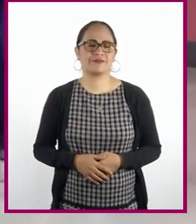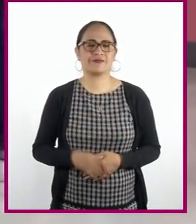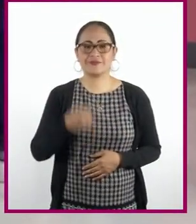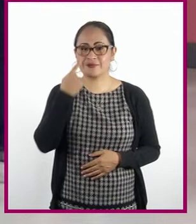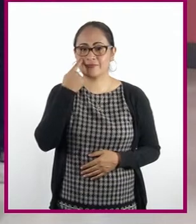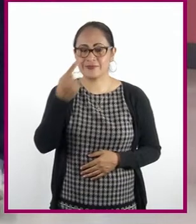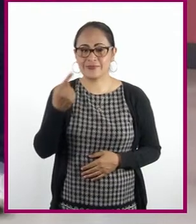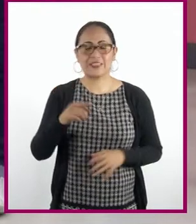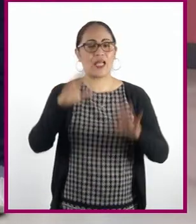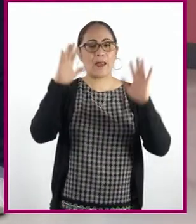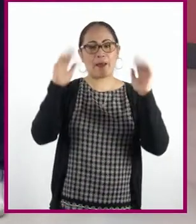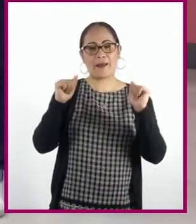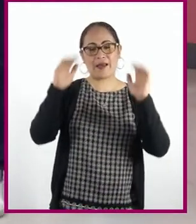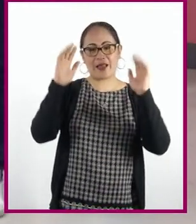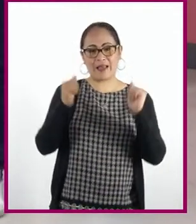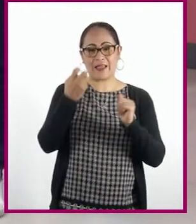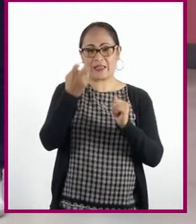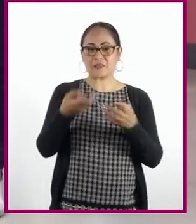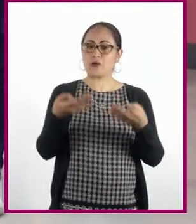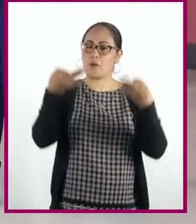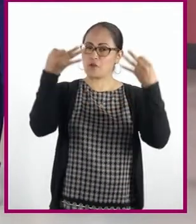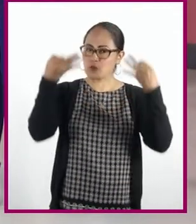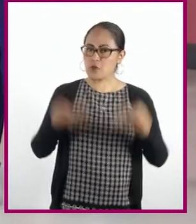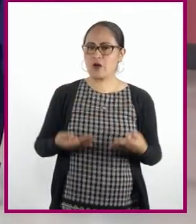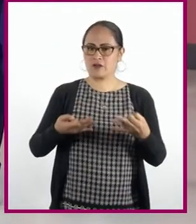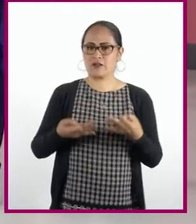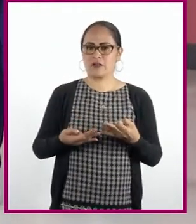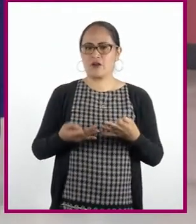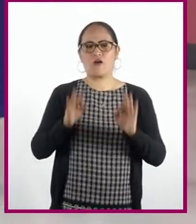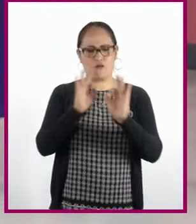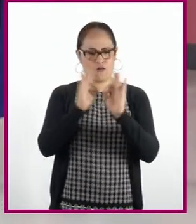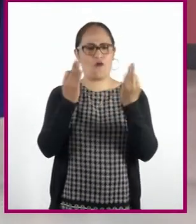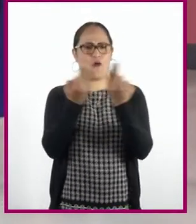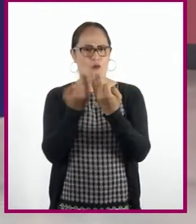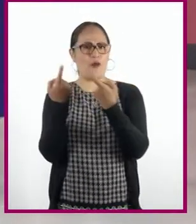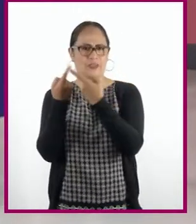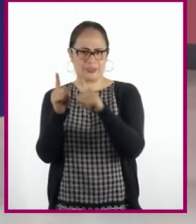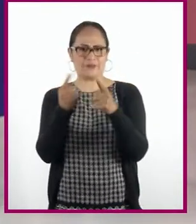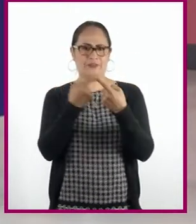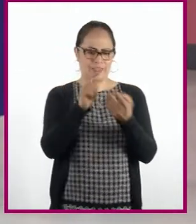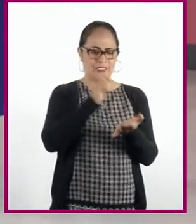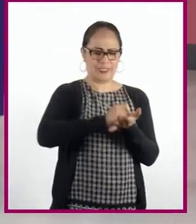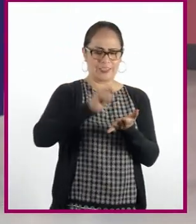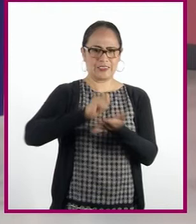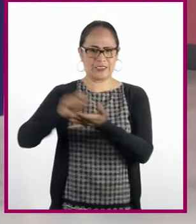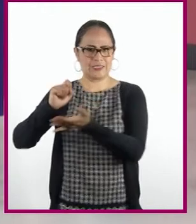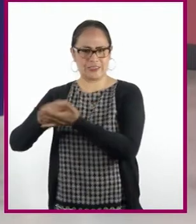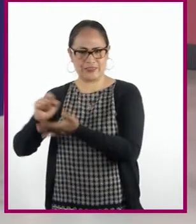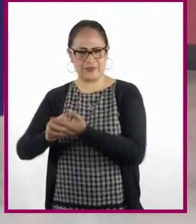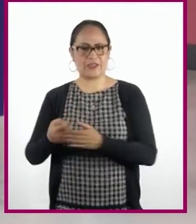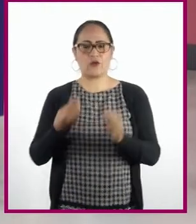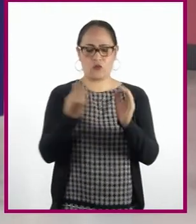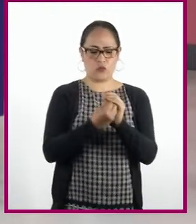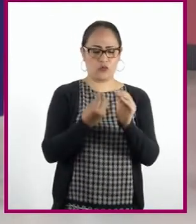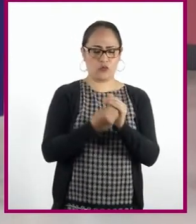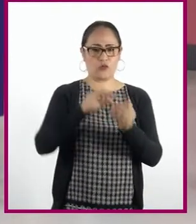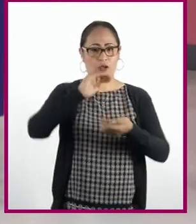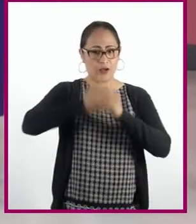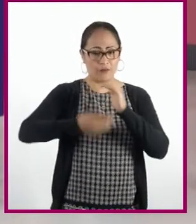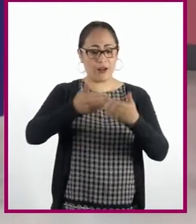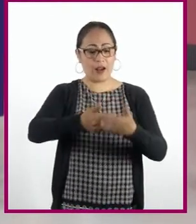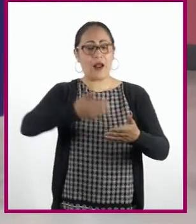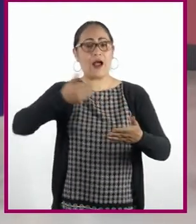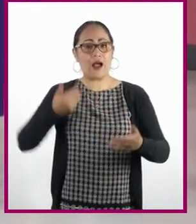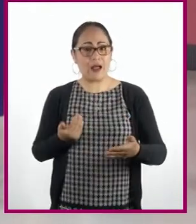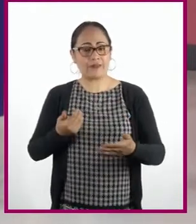que las despedidas son formales y hay varias maneras de redactarlas. Antes de terminar con la sesión, quiero